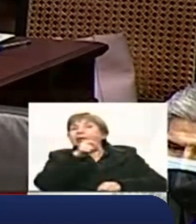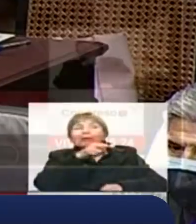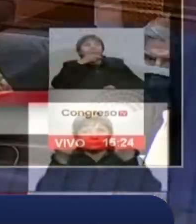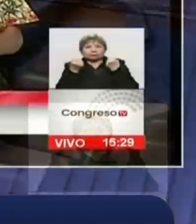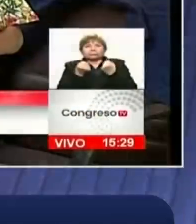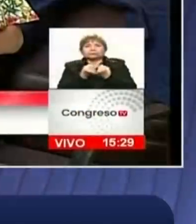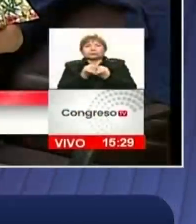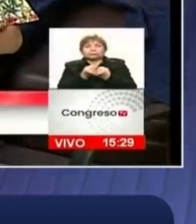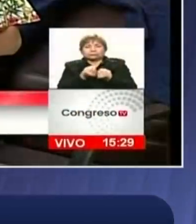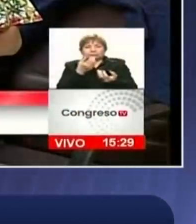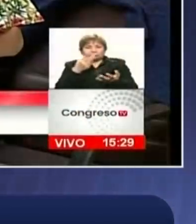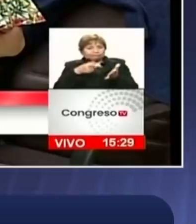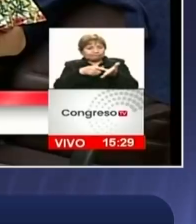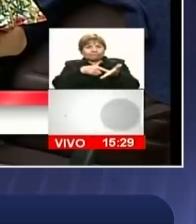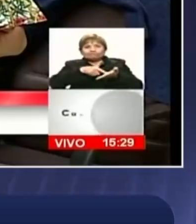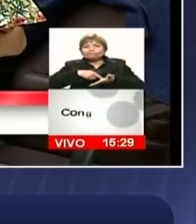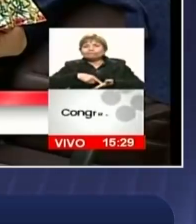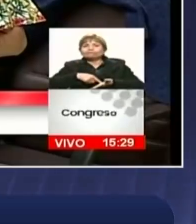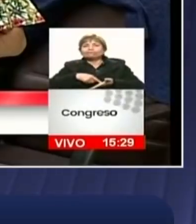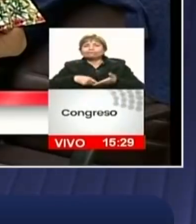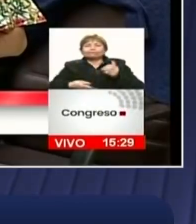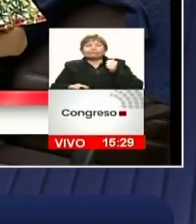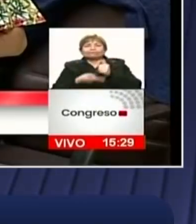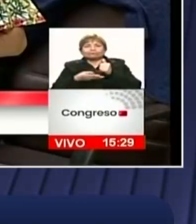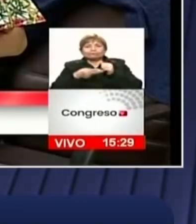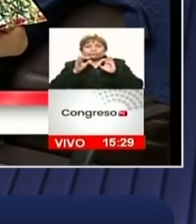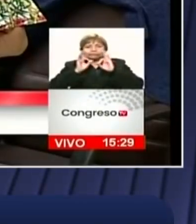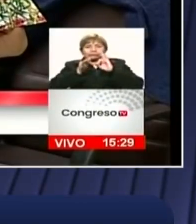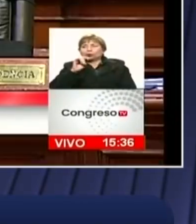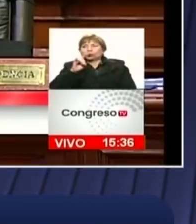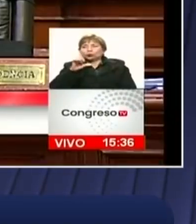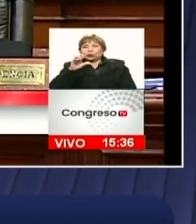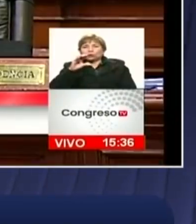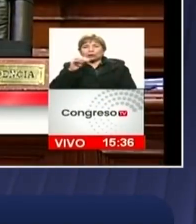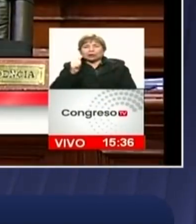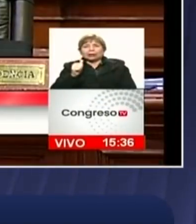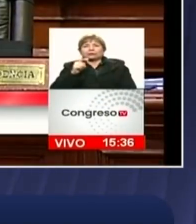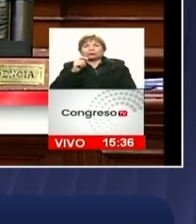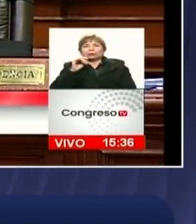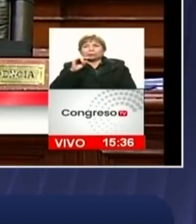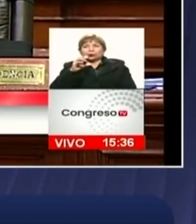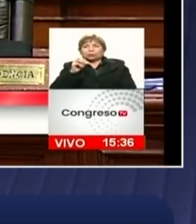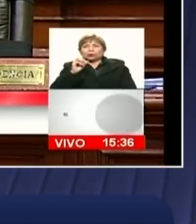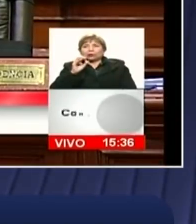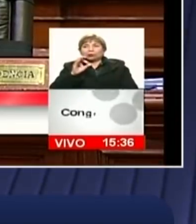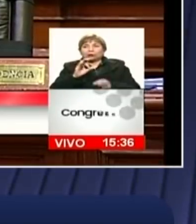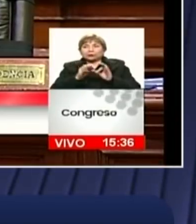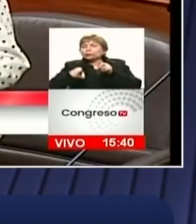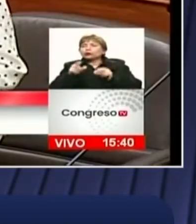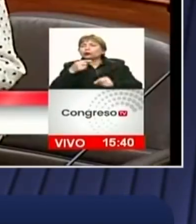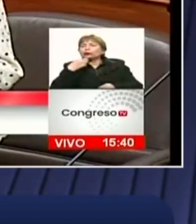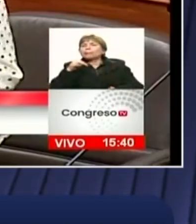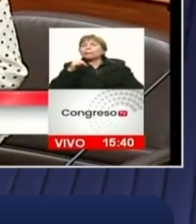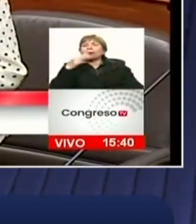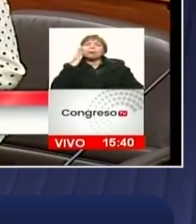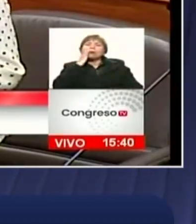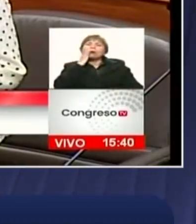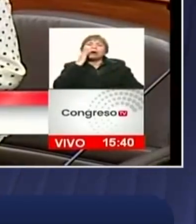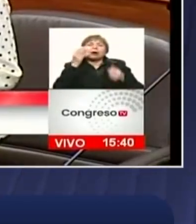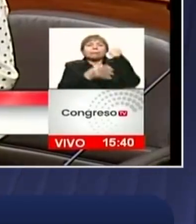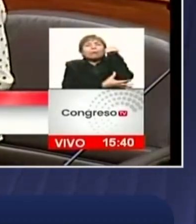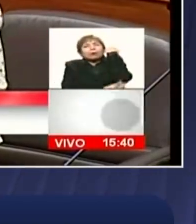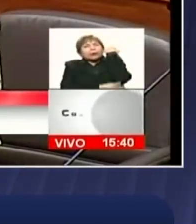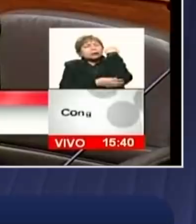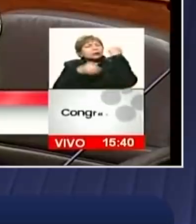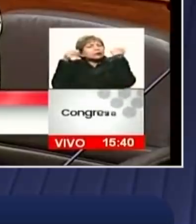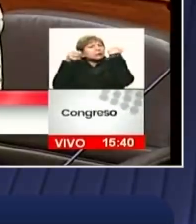colegas maliciosos creen sospechar que las decisiones pueden ser tomadas a última hora según algunas obras regionales